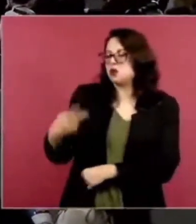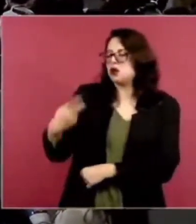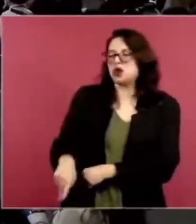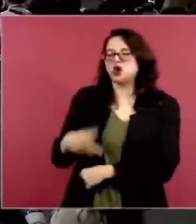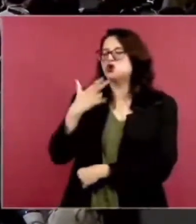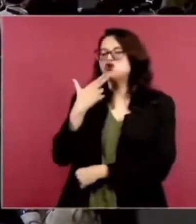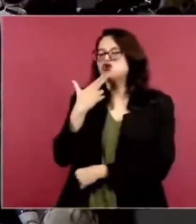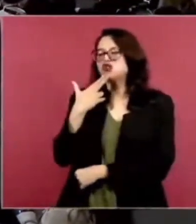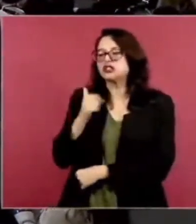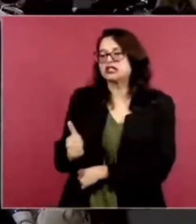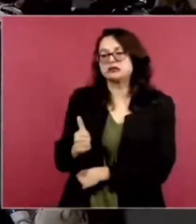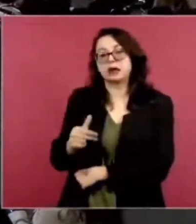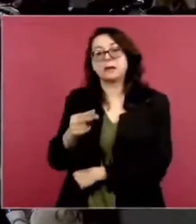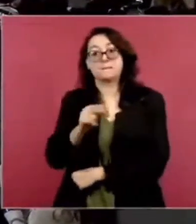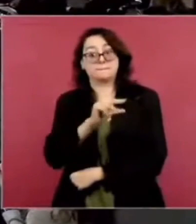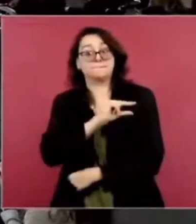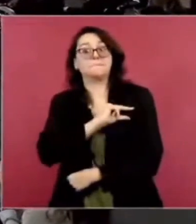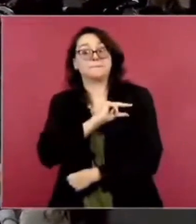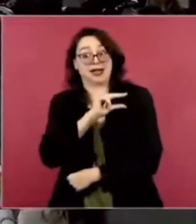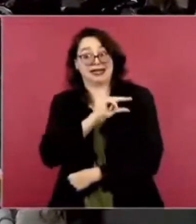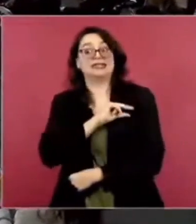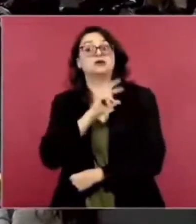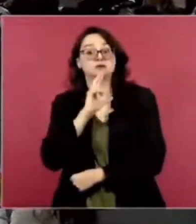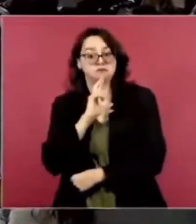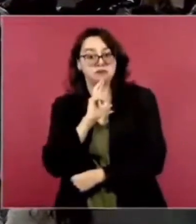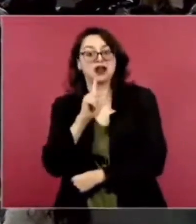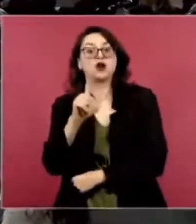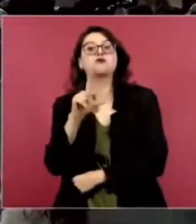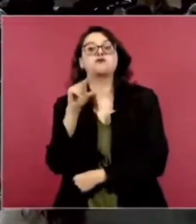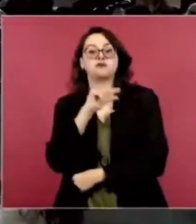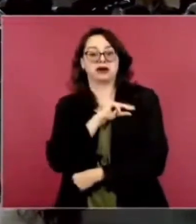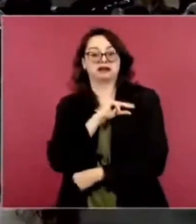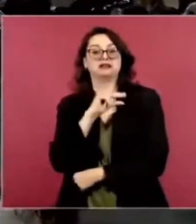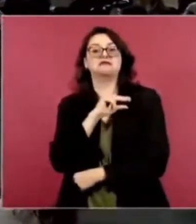Y eso caló profundo.